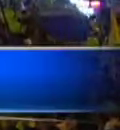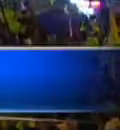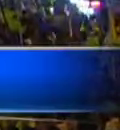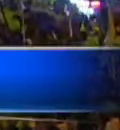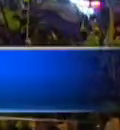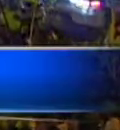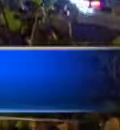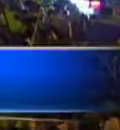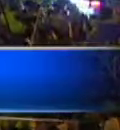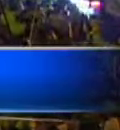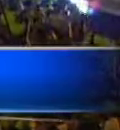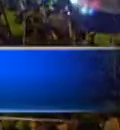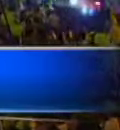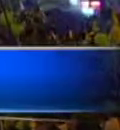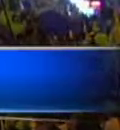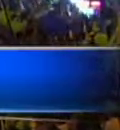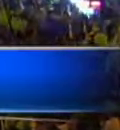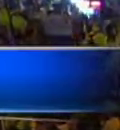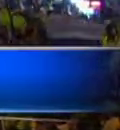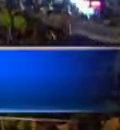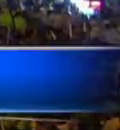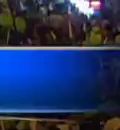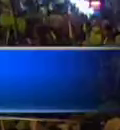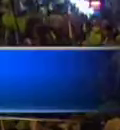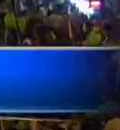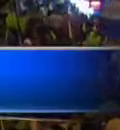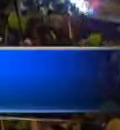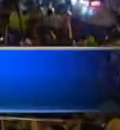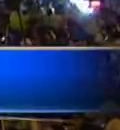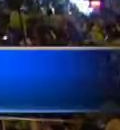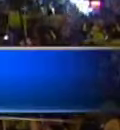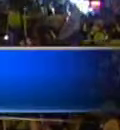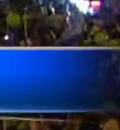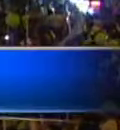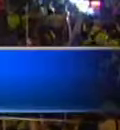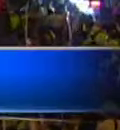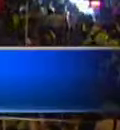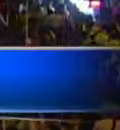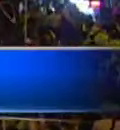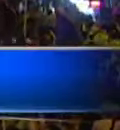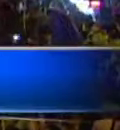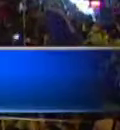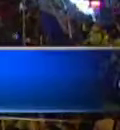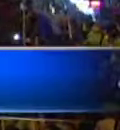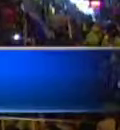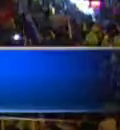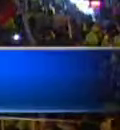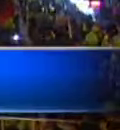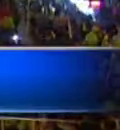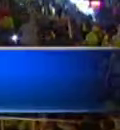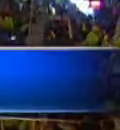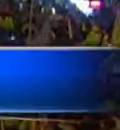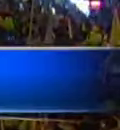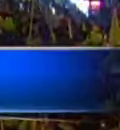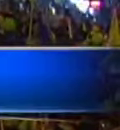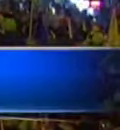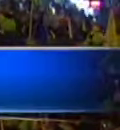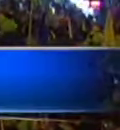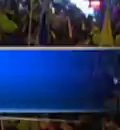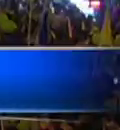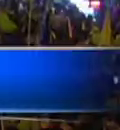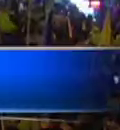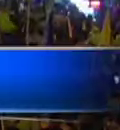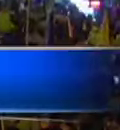todos ustedes que todas las personas, que existe ya un documento notarizado por parte de Alianza País, en donde